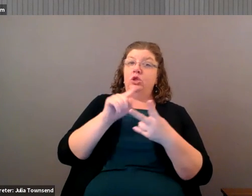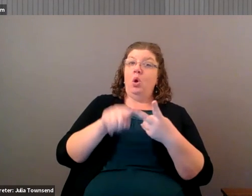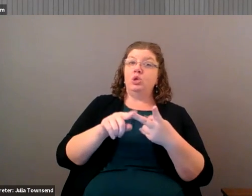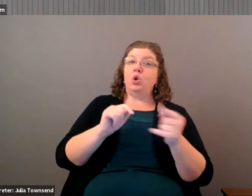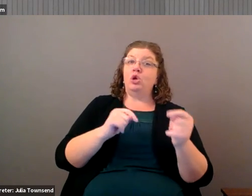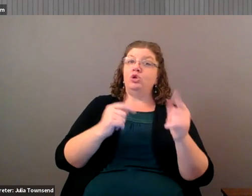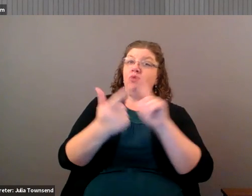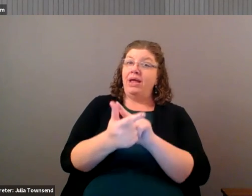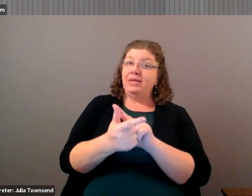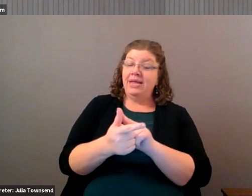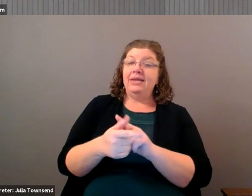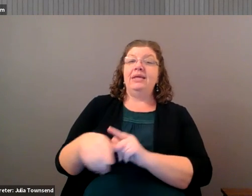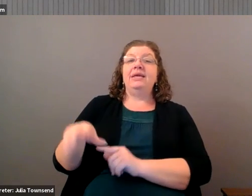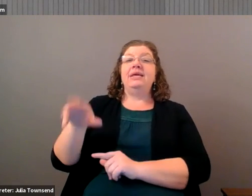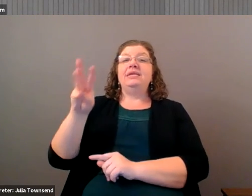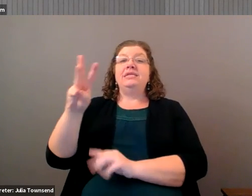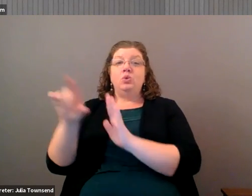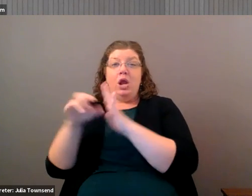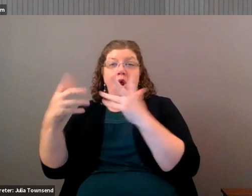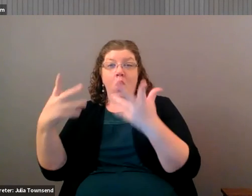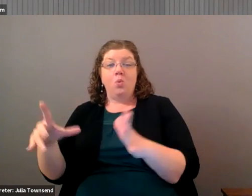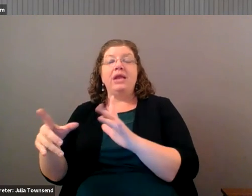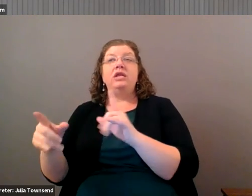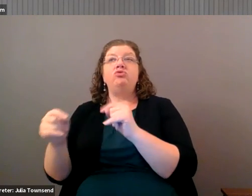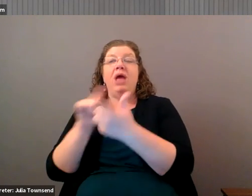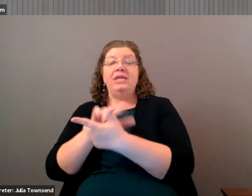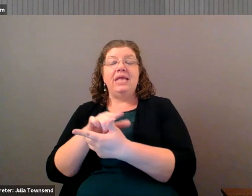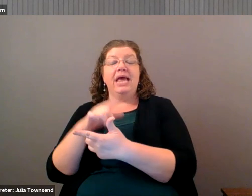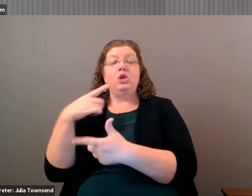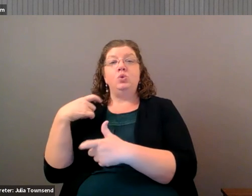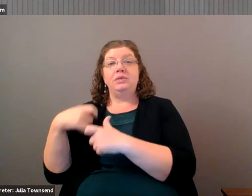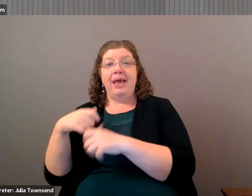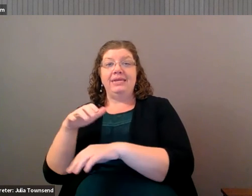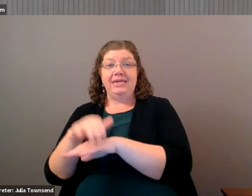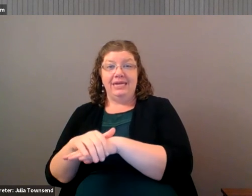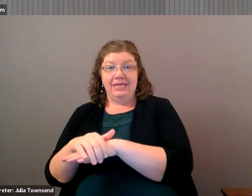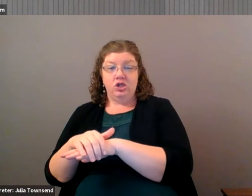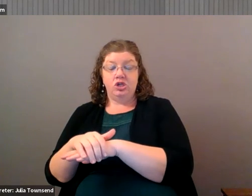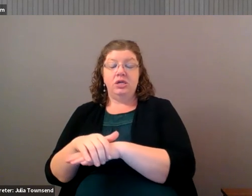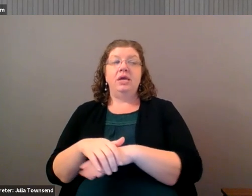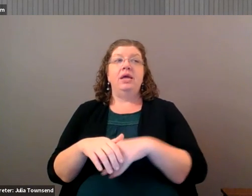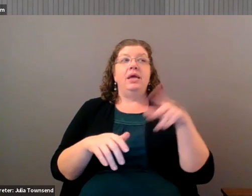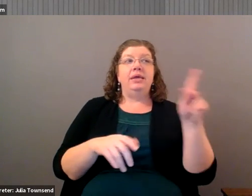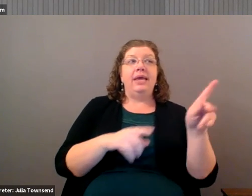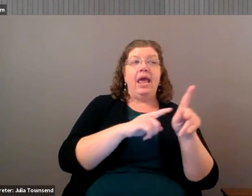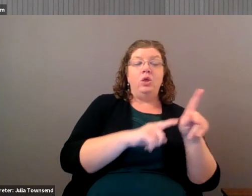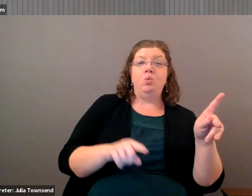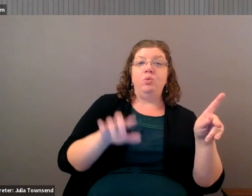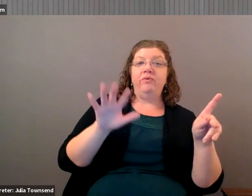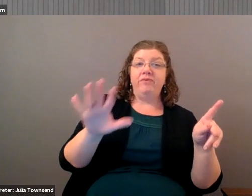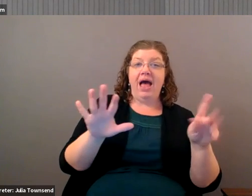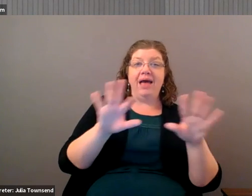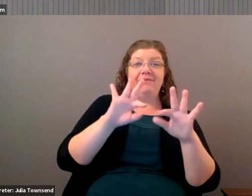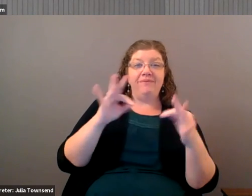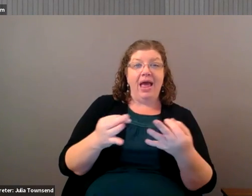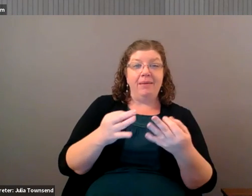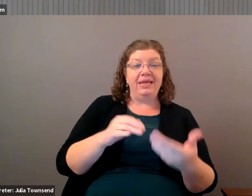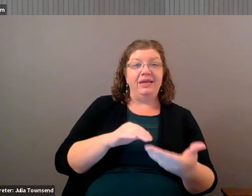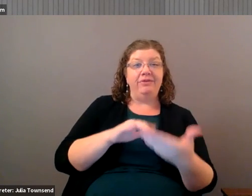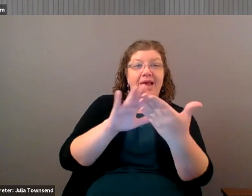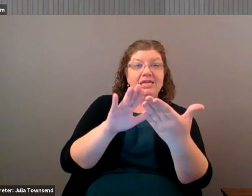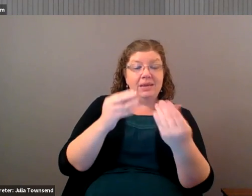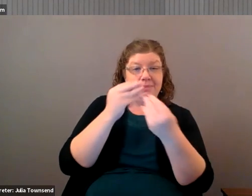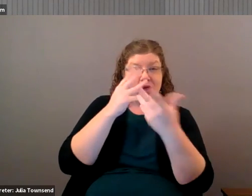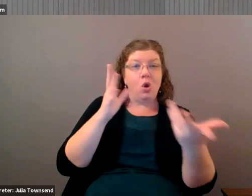eso ya se ha traducido. El sexto grado ya está traducido al español y también del kinder a quinto grado, todos